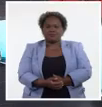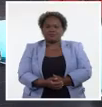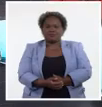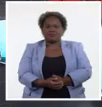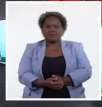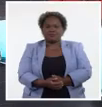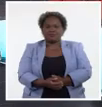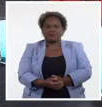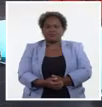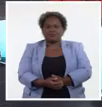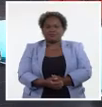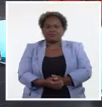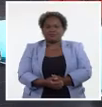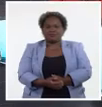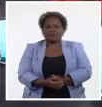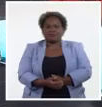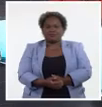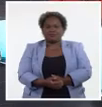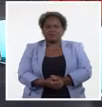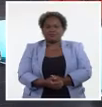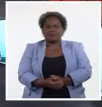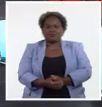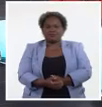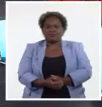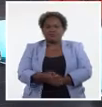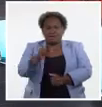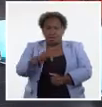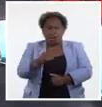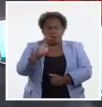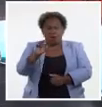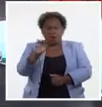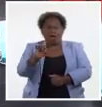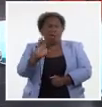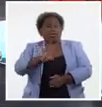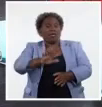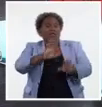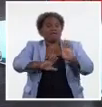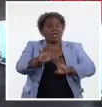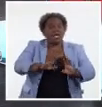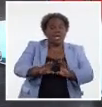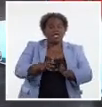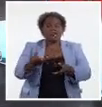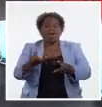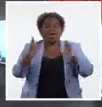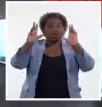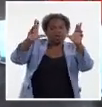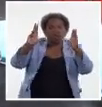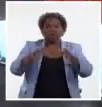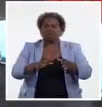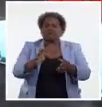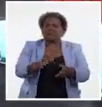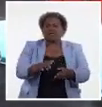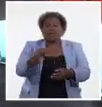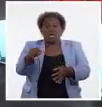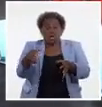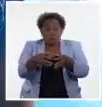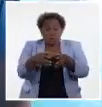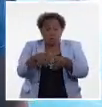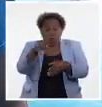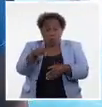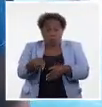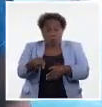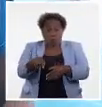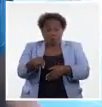parecido a lo que hicimos ahí, parte de la defensa, digamos, después hacer el K1 de manera presionada. Bueno, este grupo mayoritariamente son los